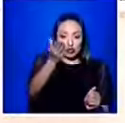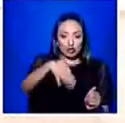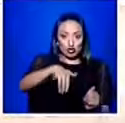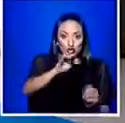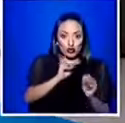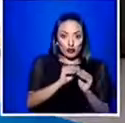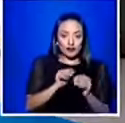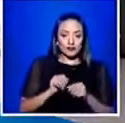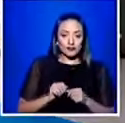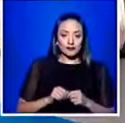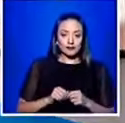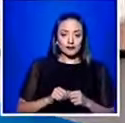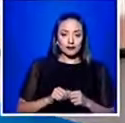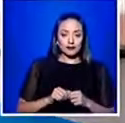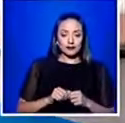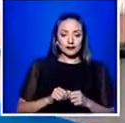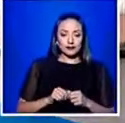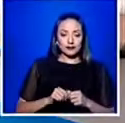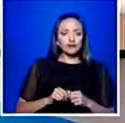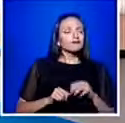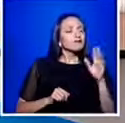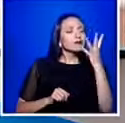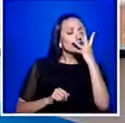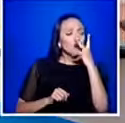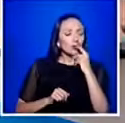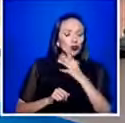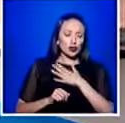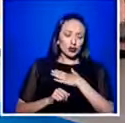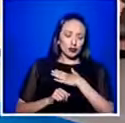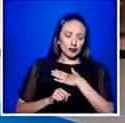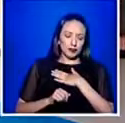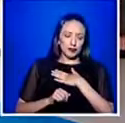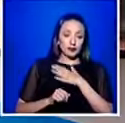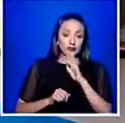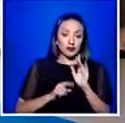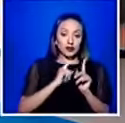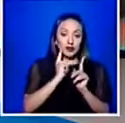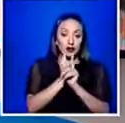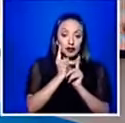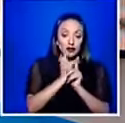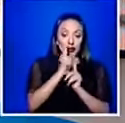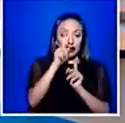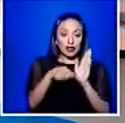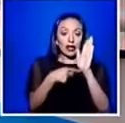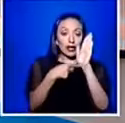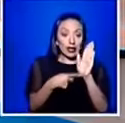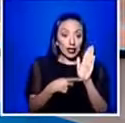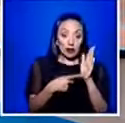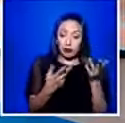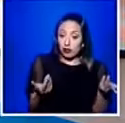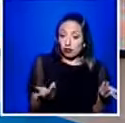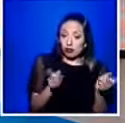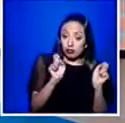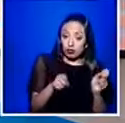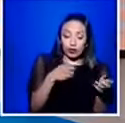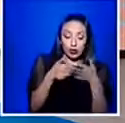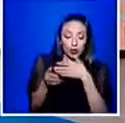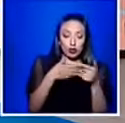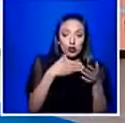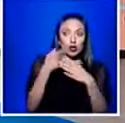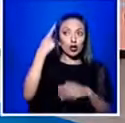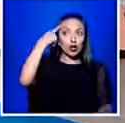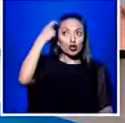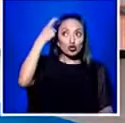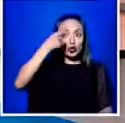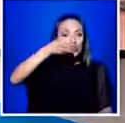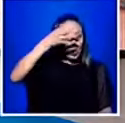más. Buenos días. Qué momento más emotivo, mi querido Carlos Luis. Bueno, y este es el claro ejemplo de que nunca es tarde para cumplir los sueños, que nunca es